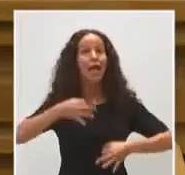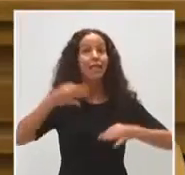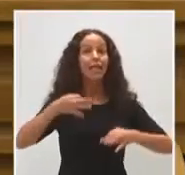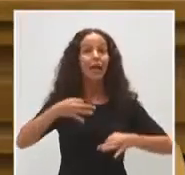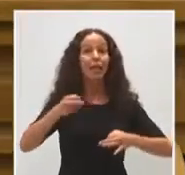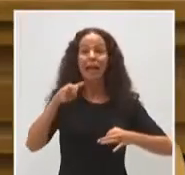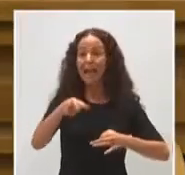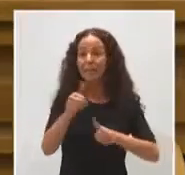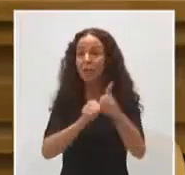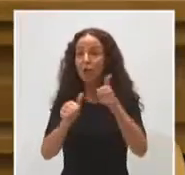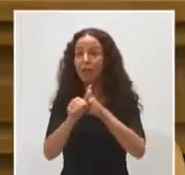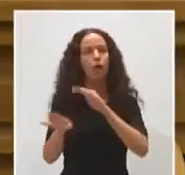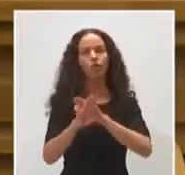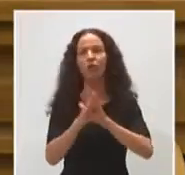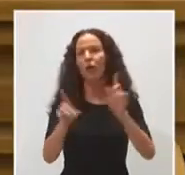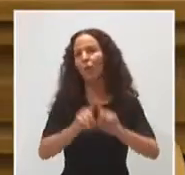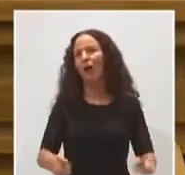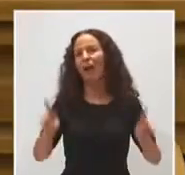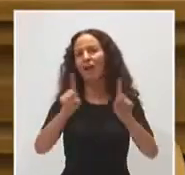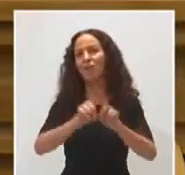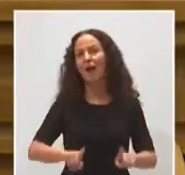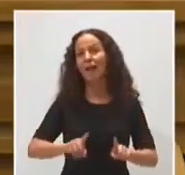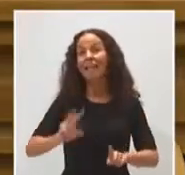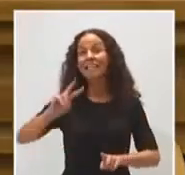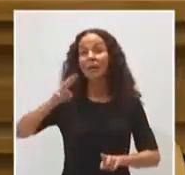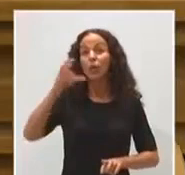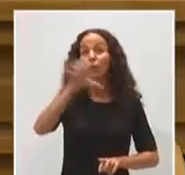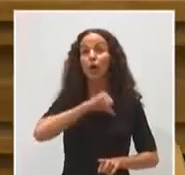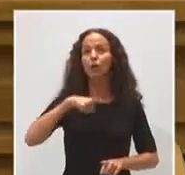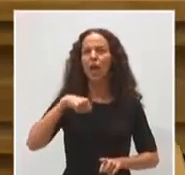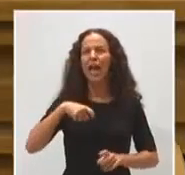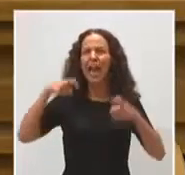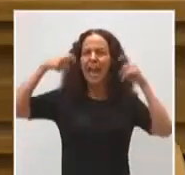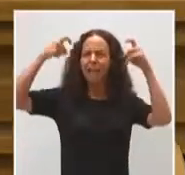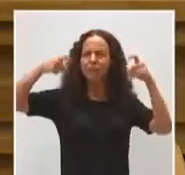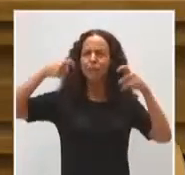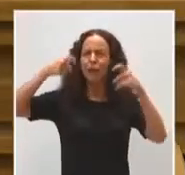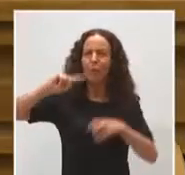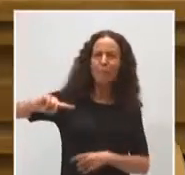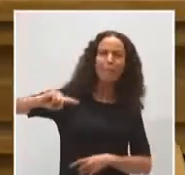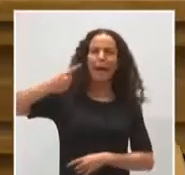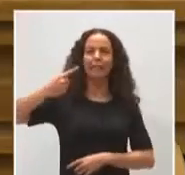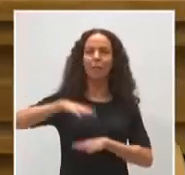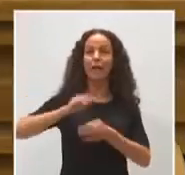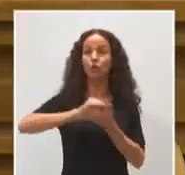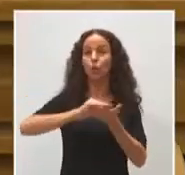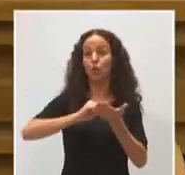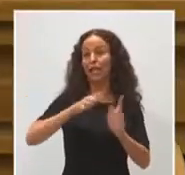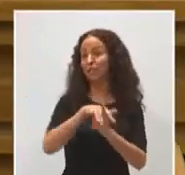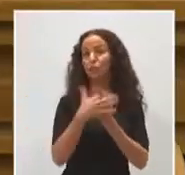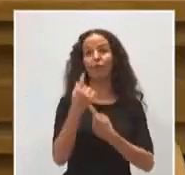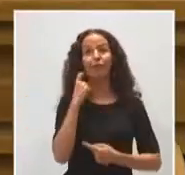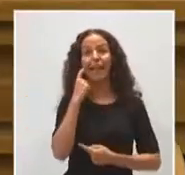va a seguir siendo la prioridad somos la segunda comunidad autónoma con más esfuerzo en corregir la situación financiera que